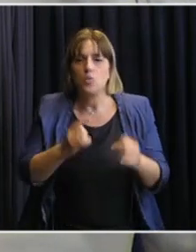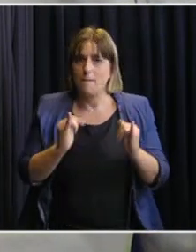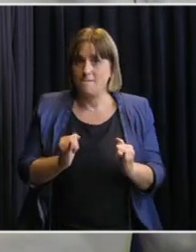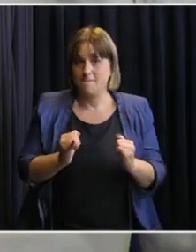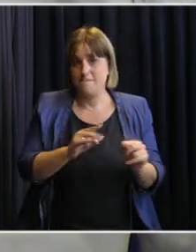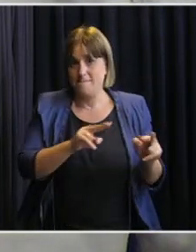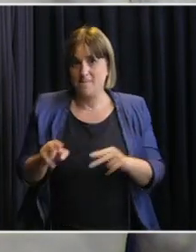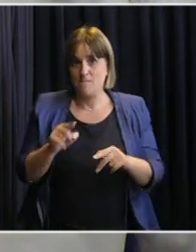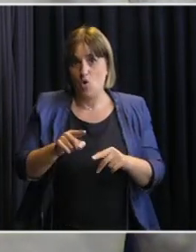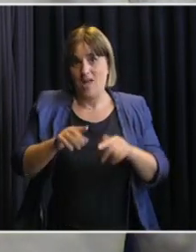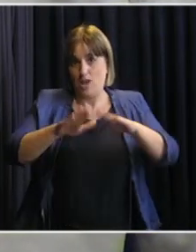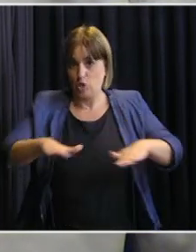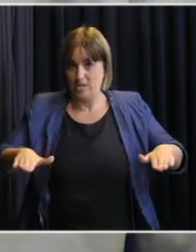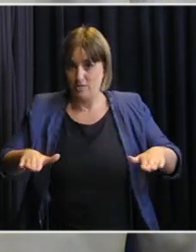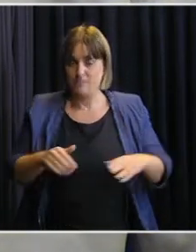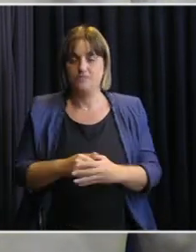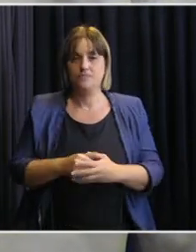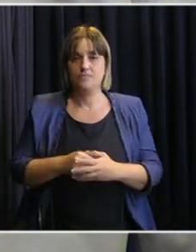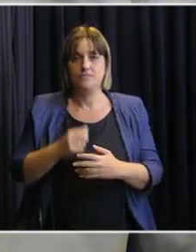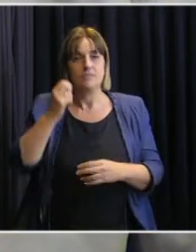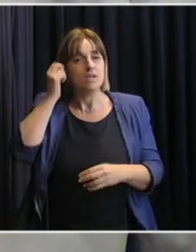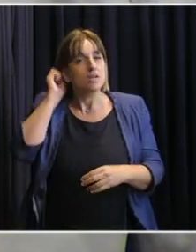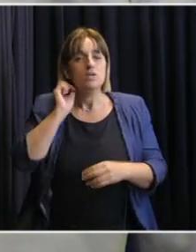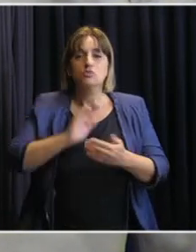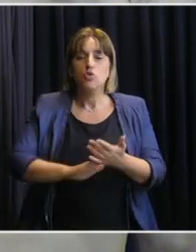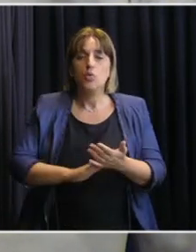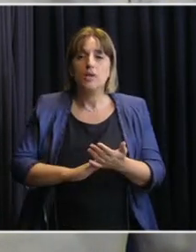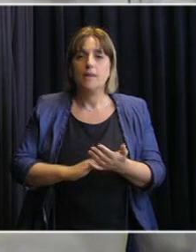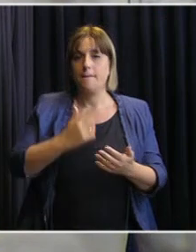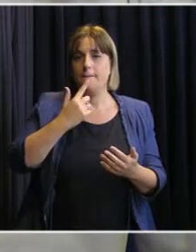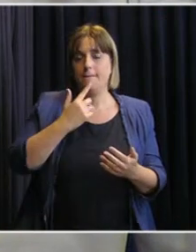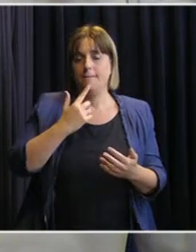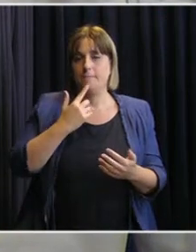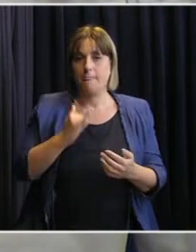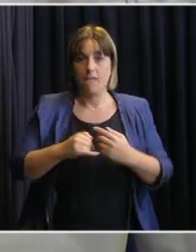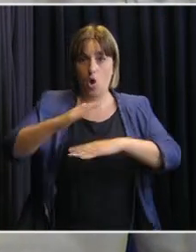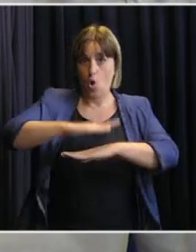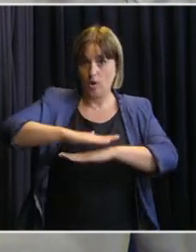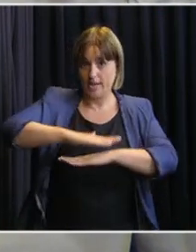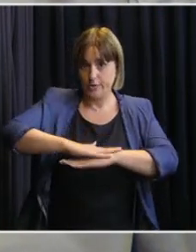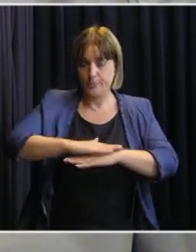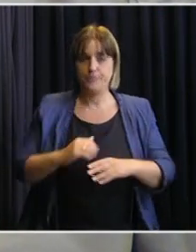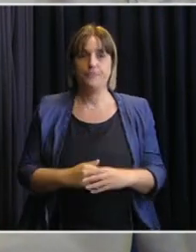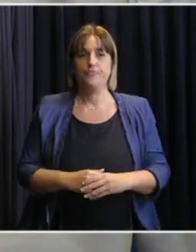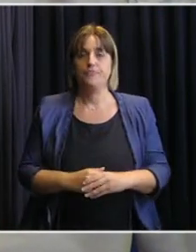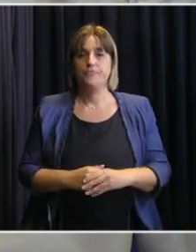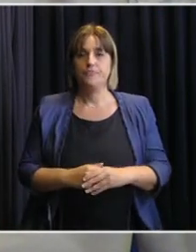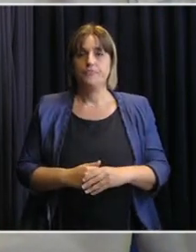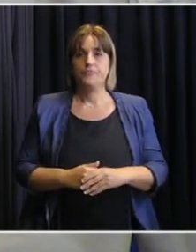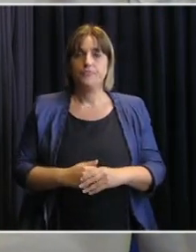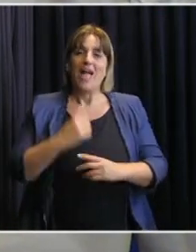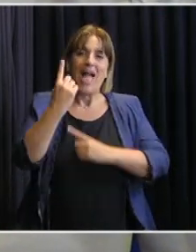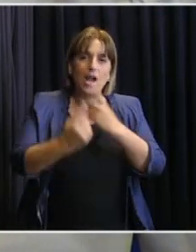a estos niños. Con respecto al horario de